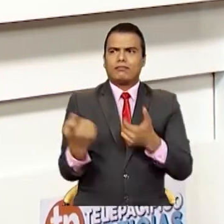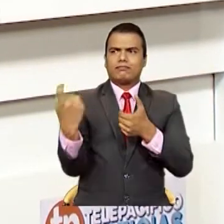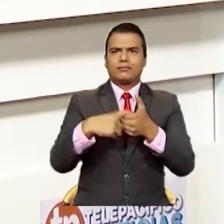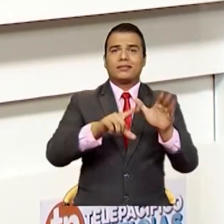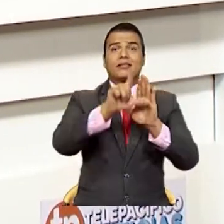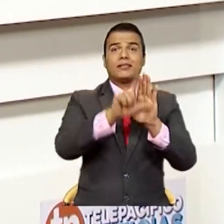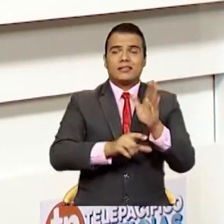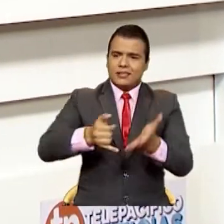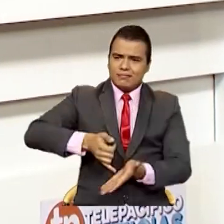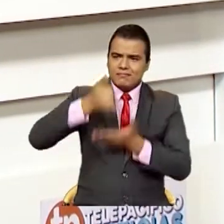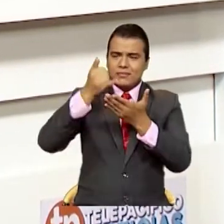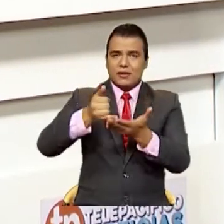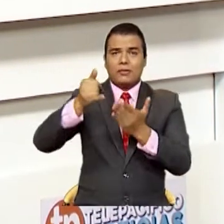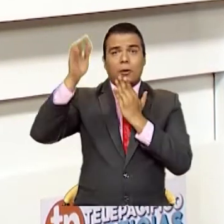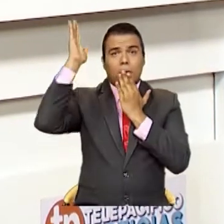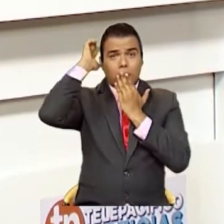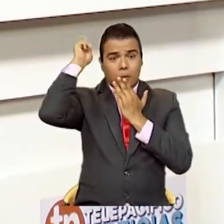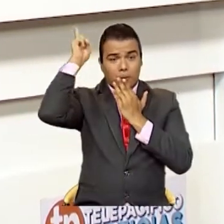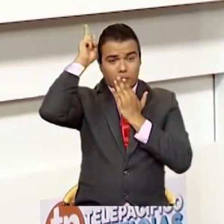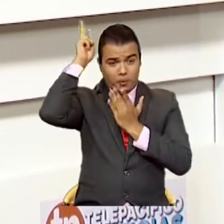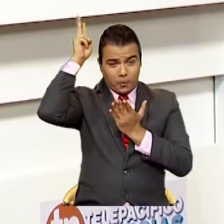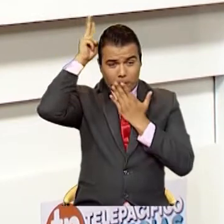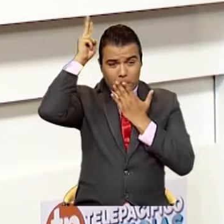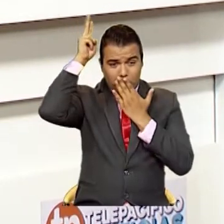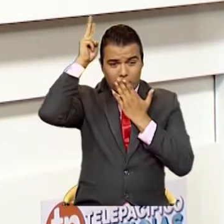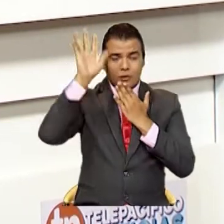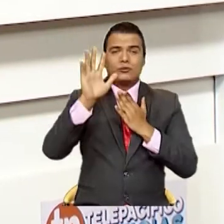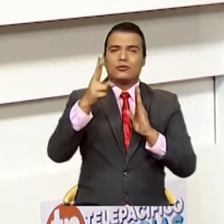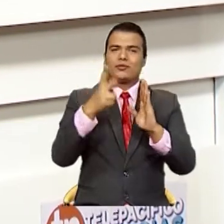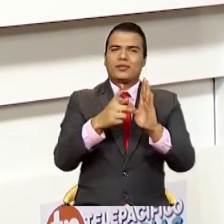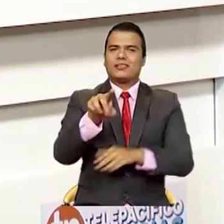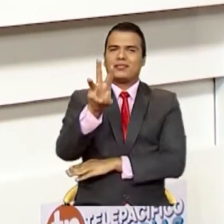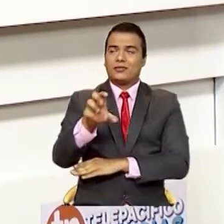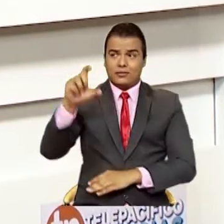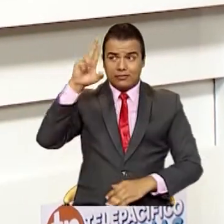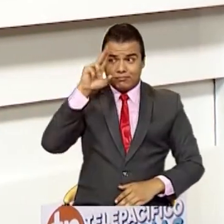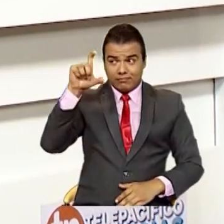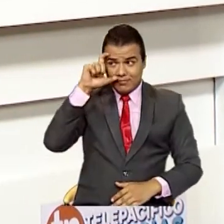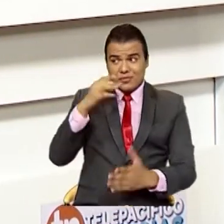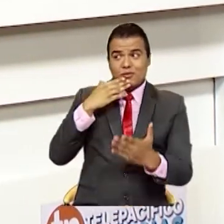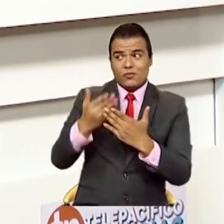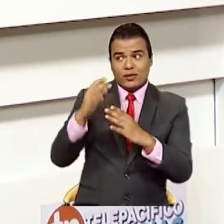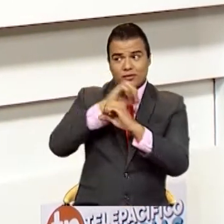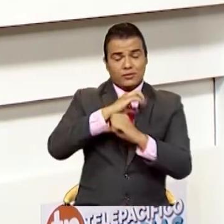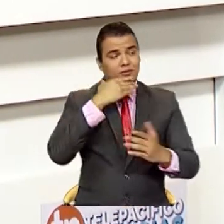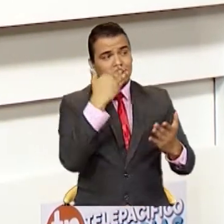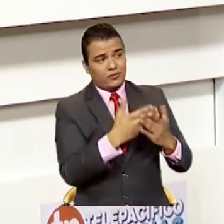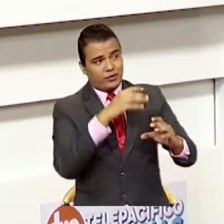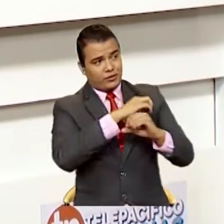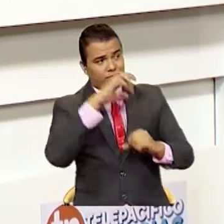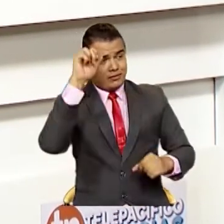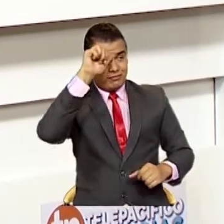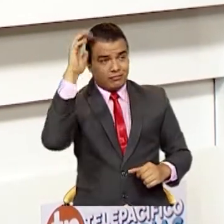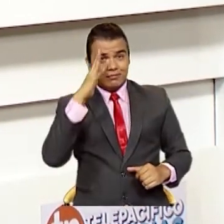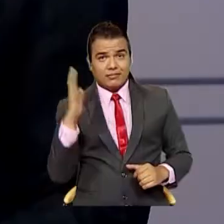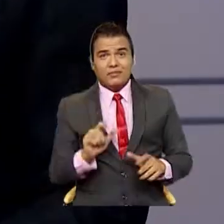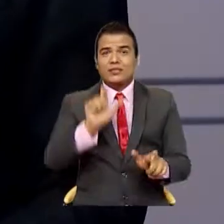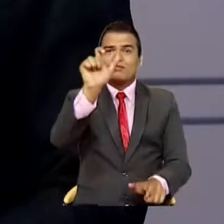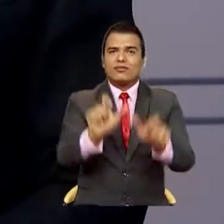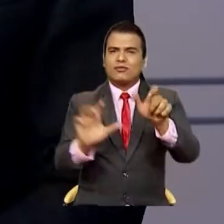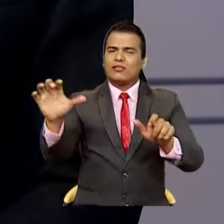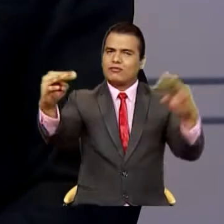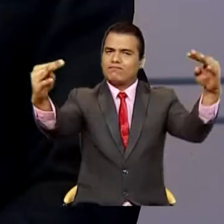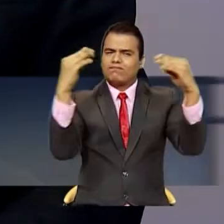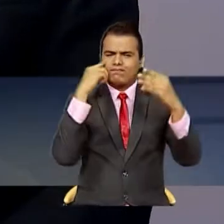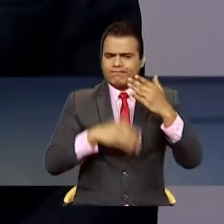premios India Catalina 2018. Rubén Darío, buenas noches. Buenas noches, Angélica, y buenas noches a todos nuestros televidentes.